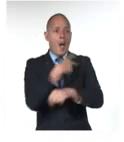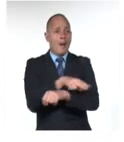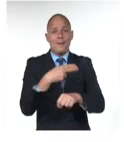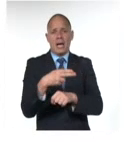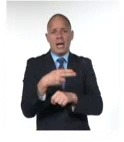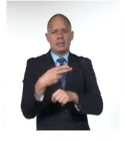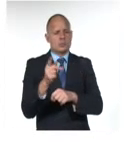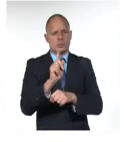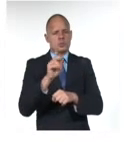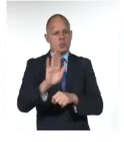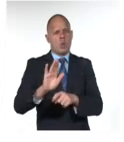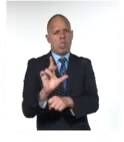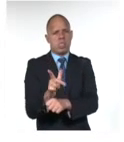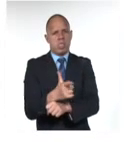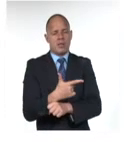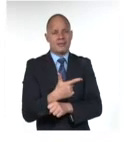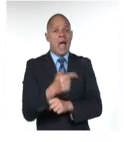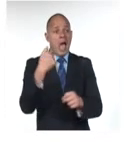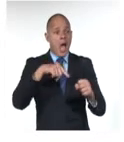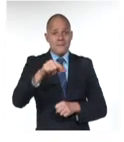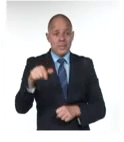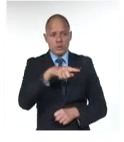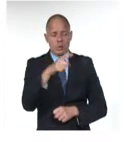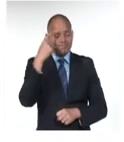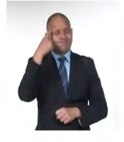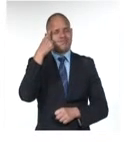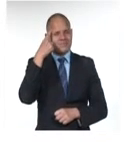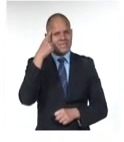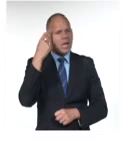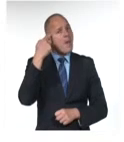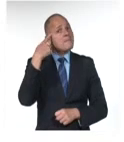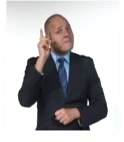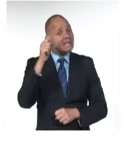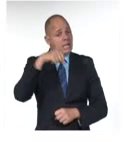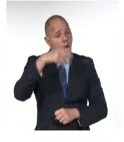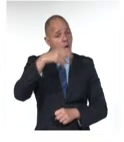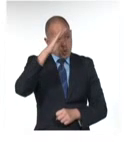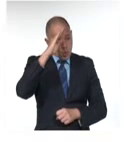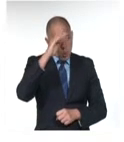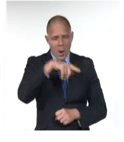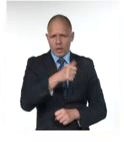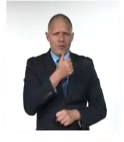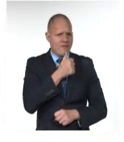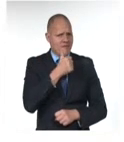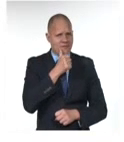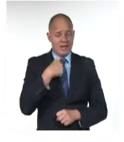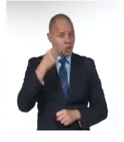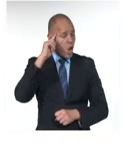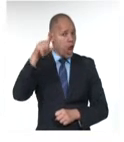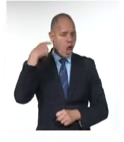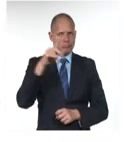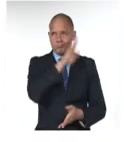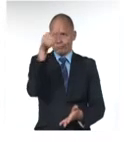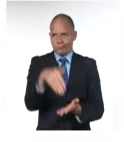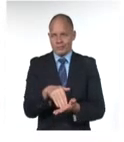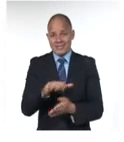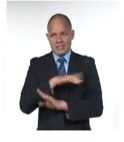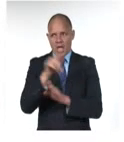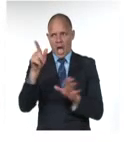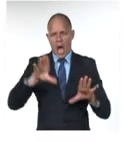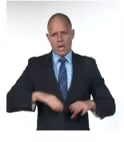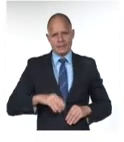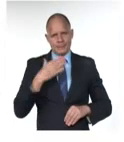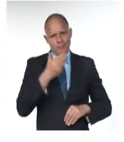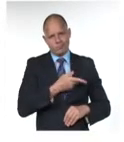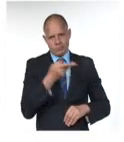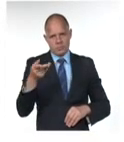ser ciudadano cubano disfruta del derecho a emigrar a los Estados Unidos y ser aceptado en ese país con independencia de la vía y